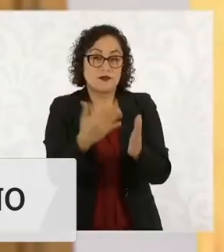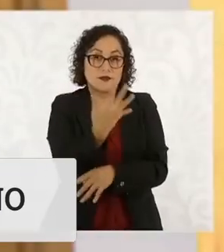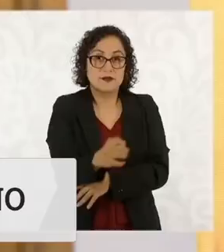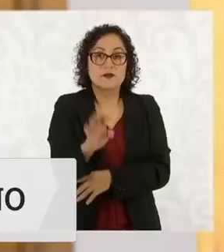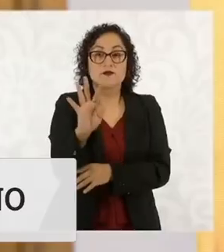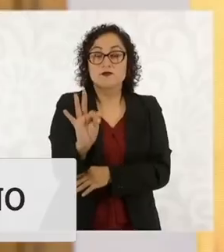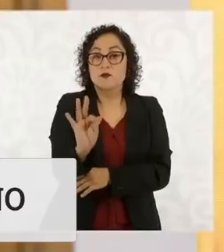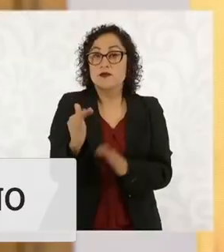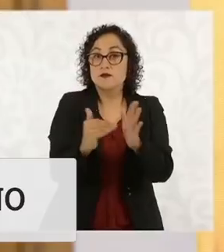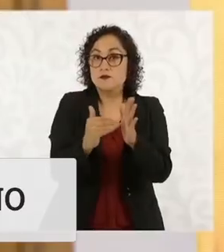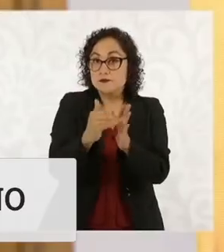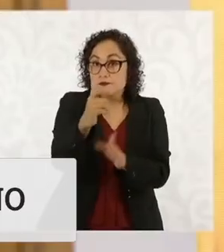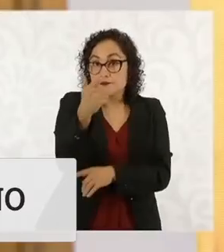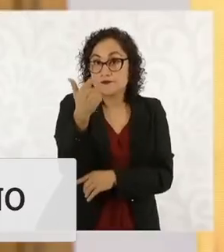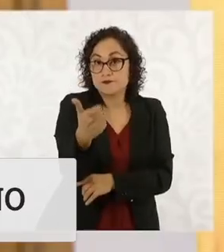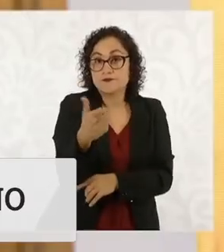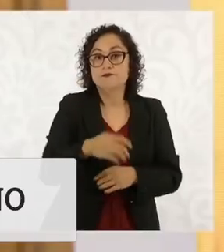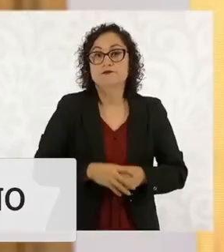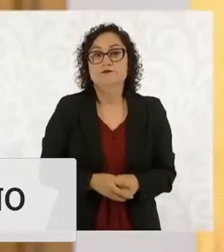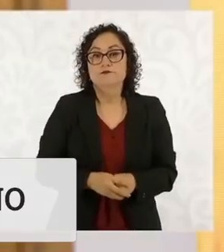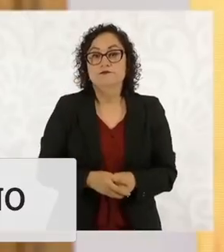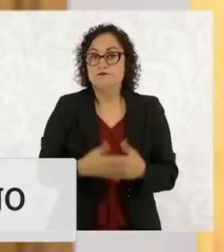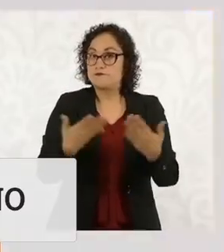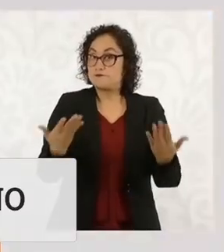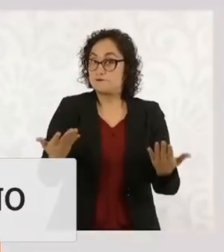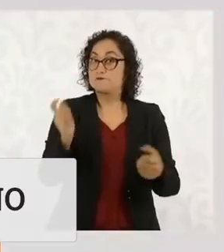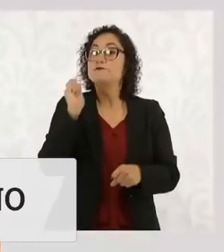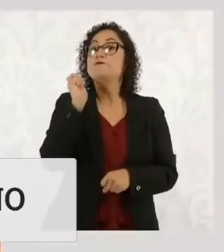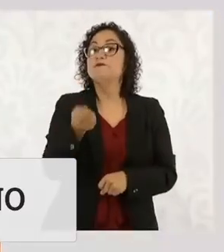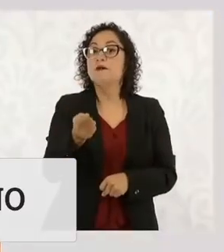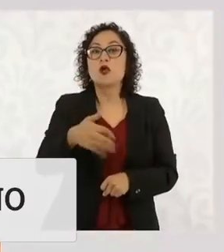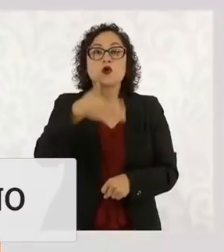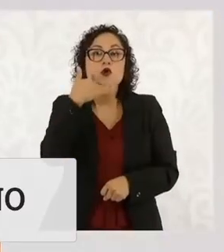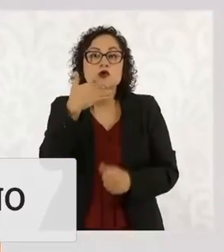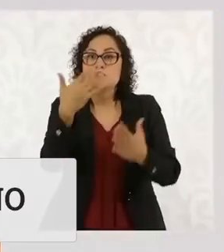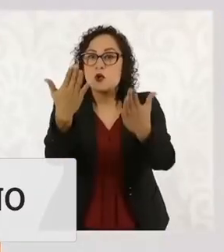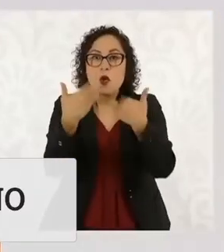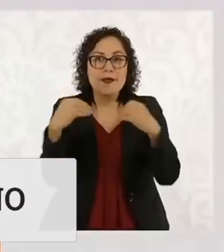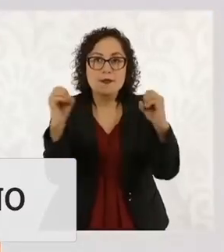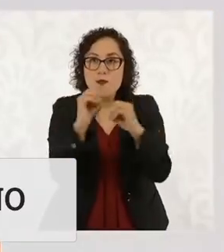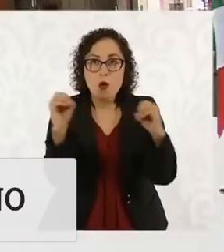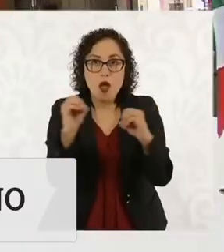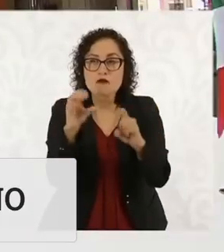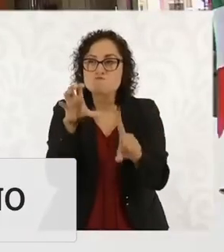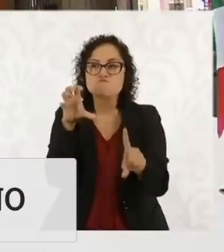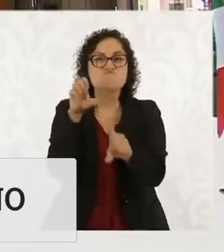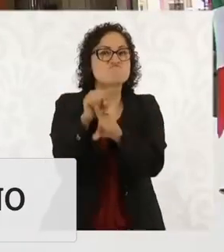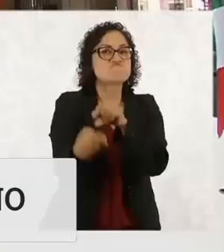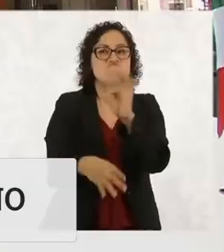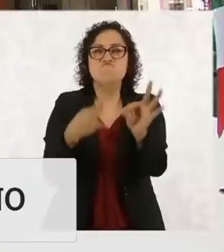121,540 millones de pesos. Cuando no hay corrupción, alcanza para más.